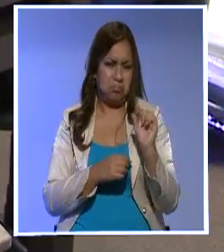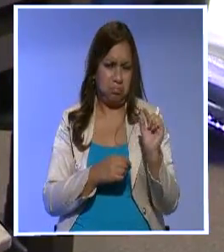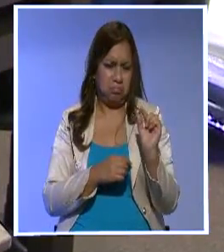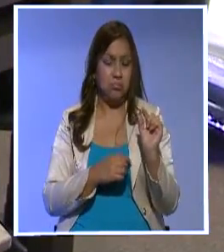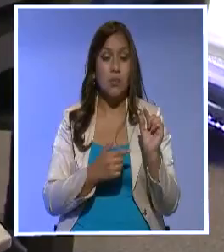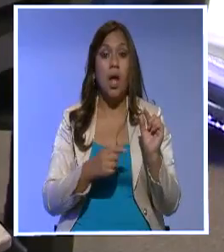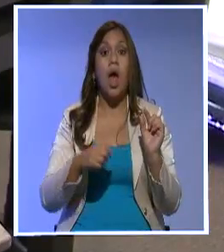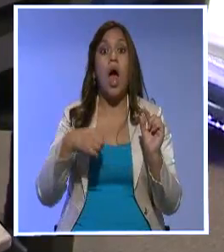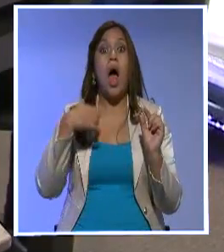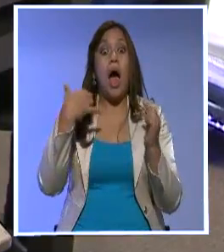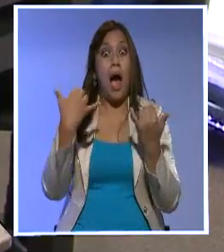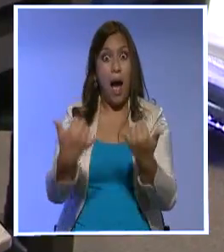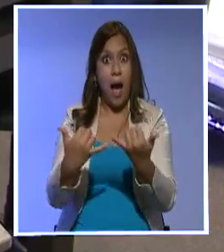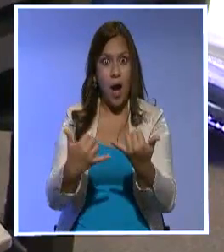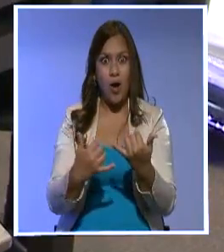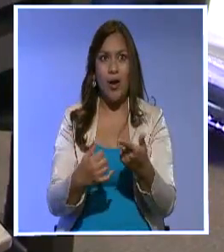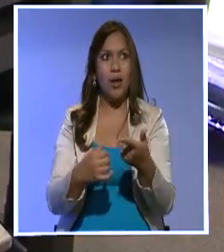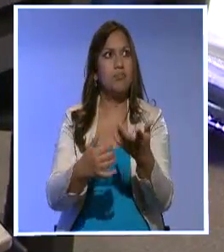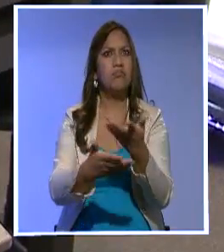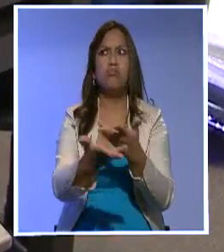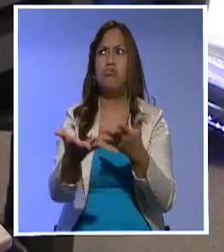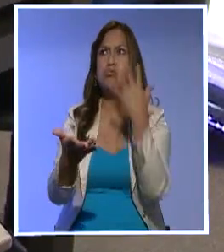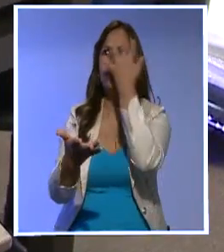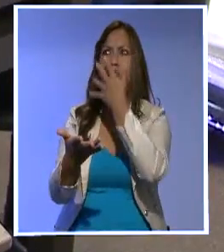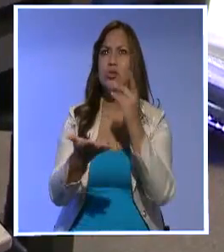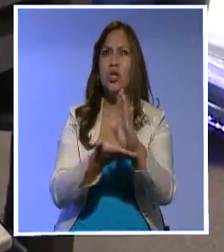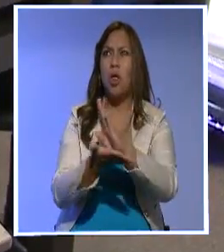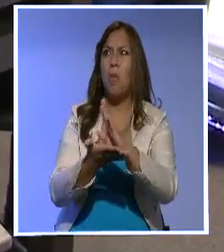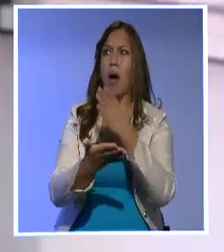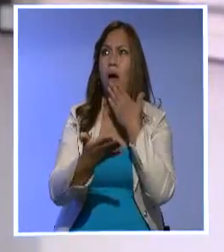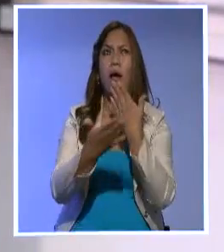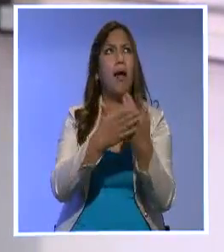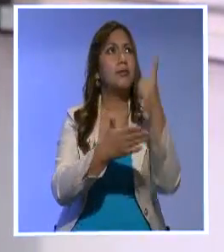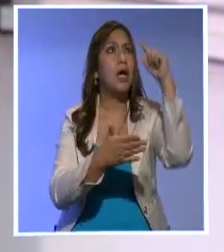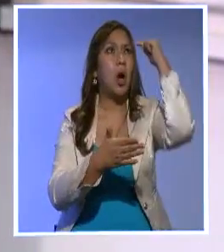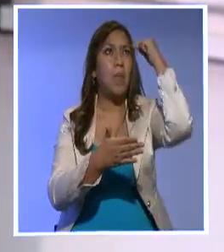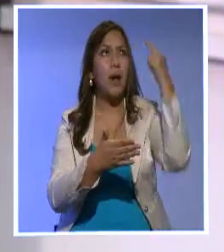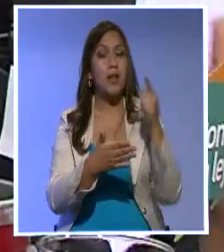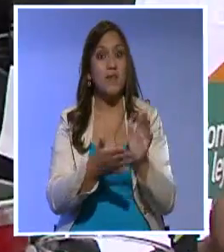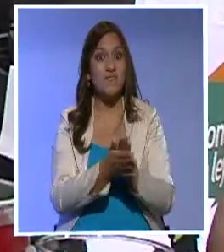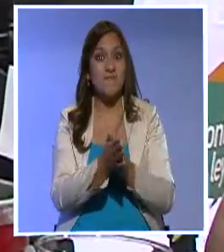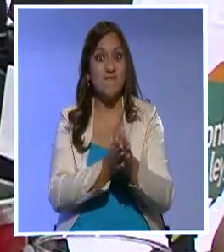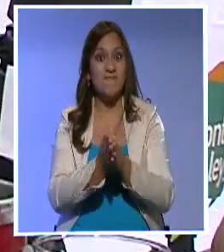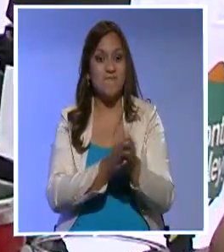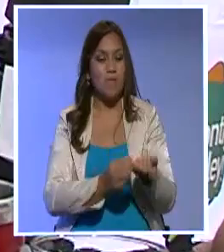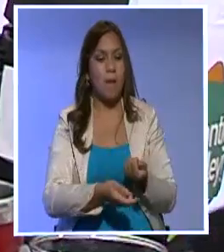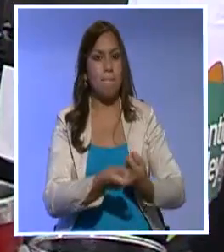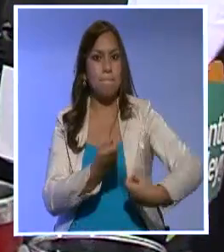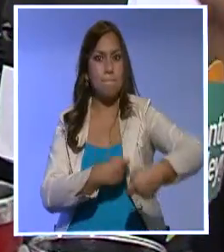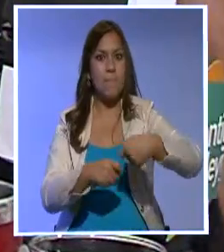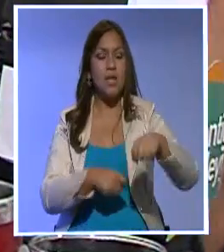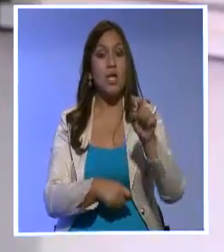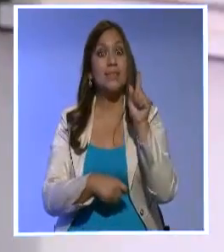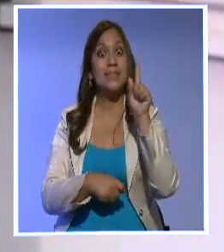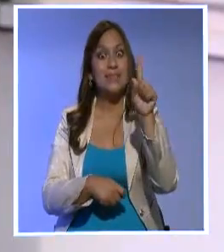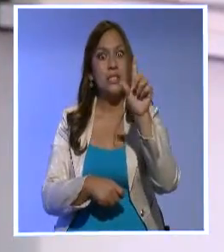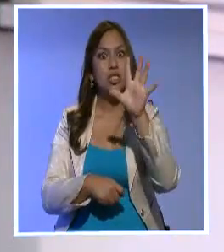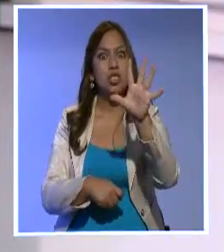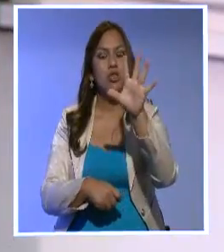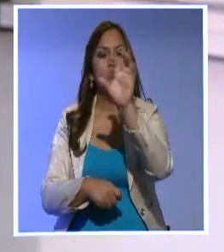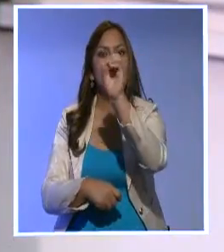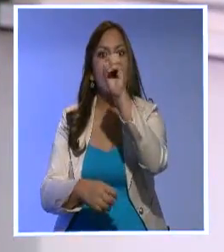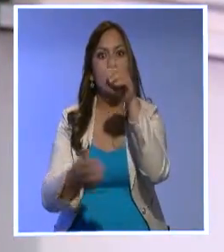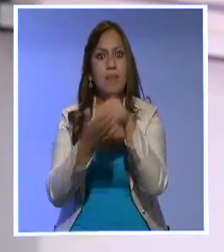mil quiere decir que sobre los 100 mil restantes no los 50 que es el bien de la propiedad sino los 100 mil